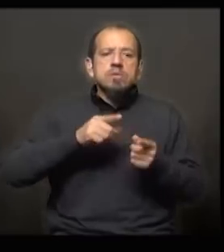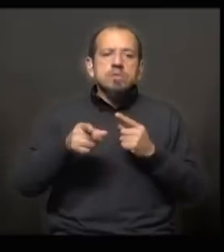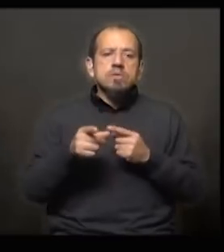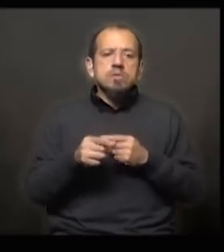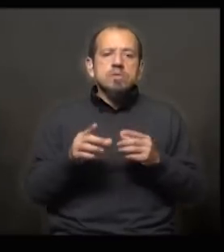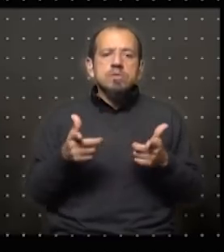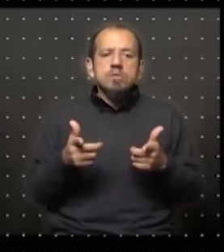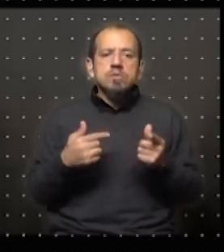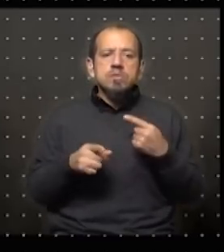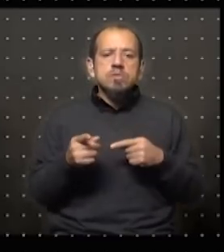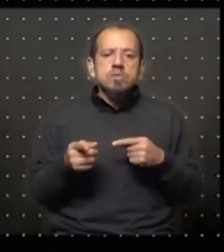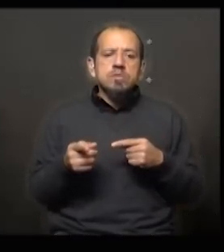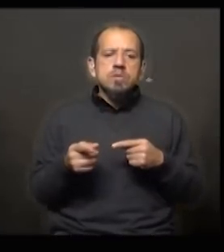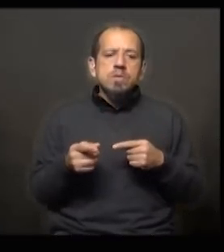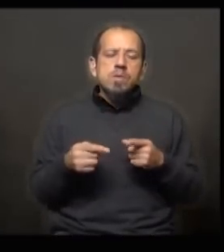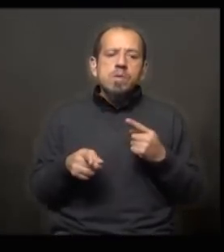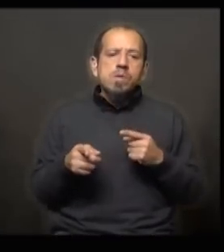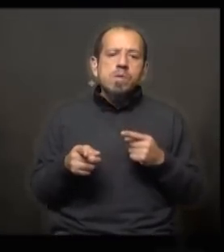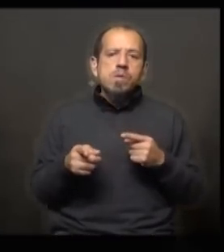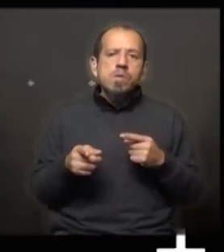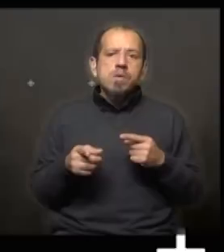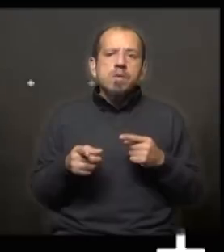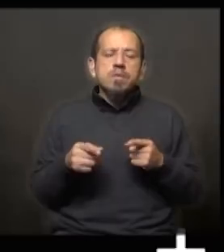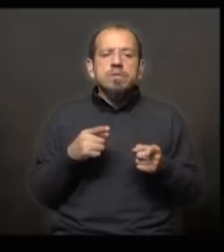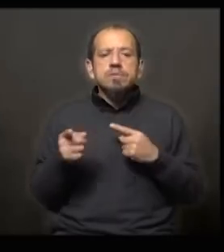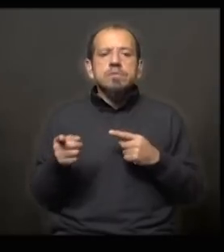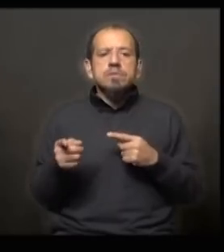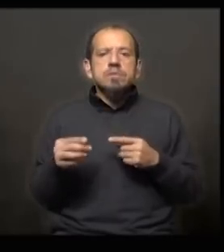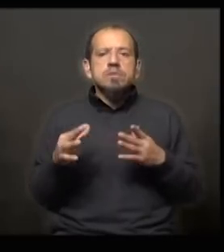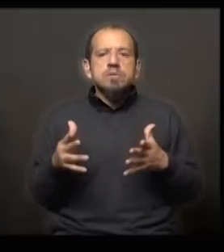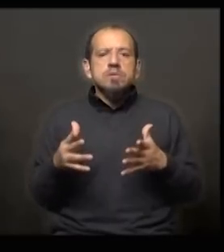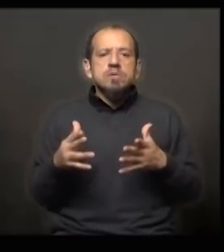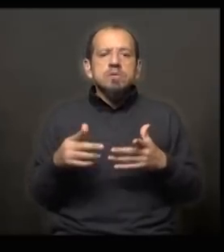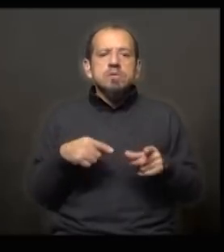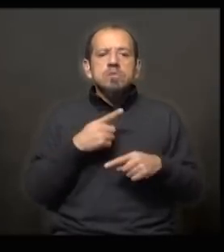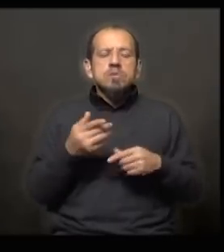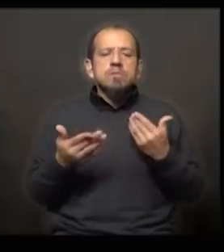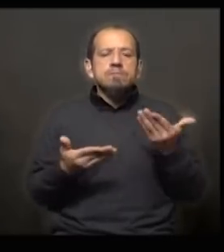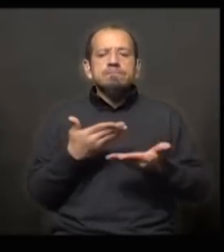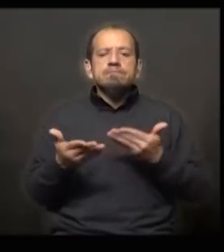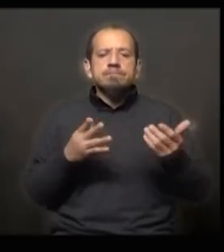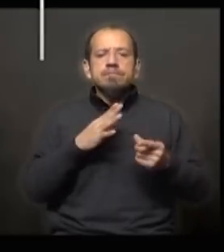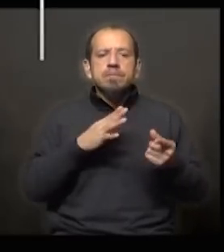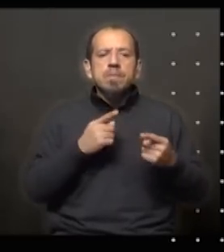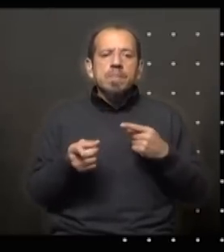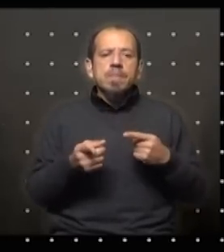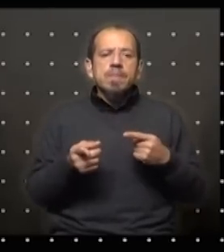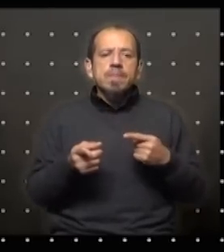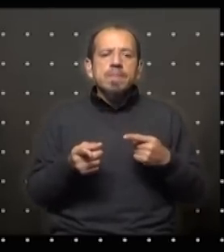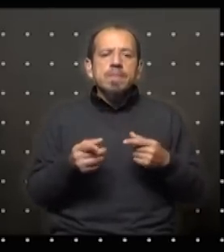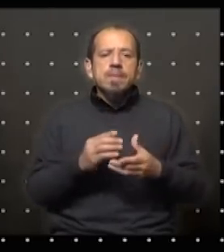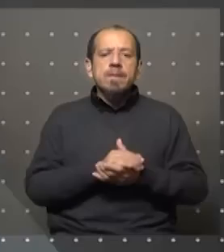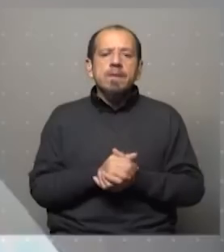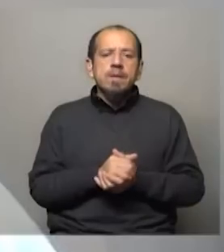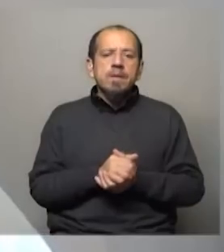una cuestión que tiene que ver con con lo migrante puntualmente de dónde viene todo este malestar que se manifiesta cada vez que se producen estos